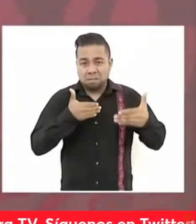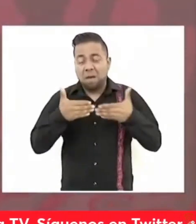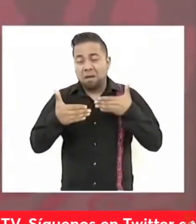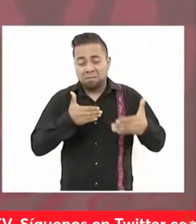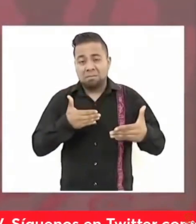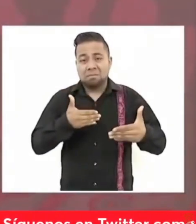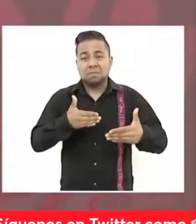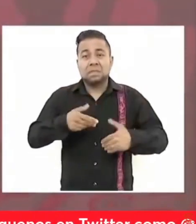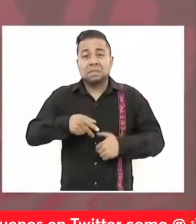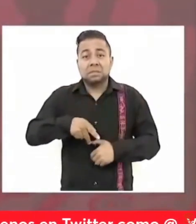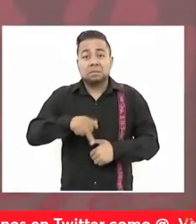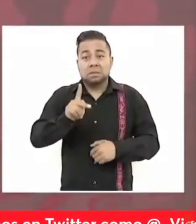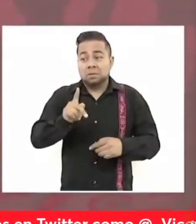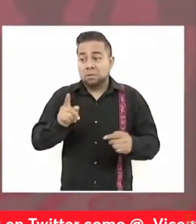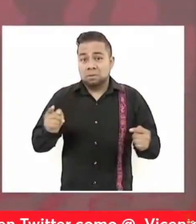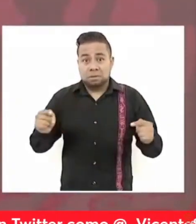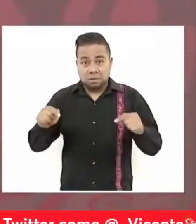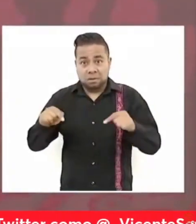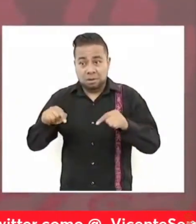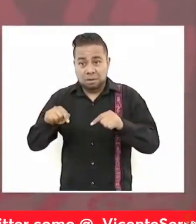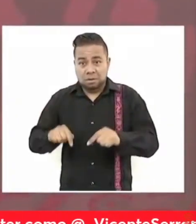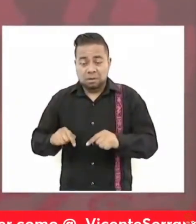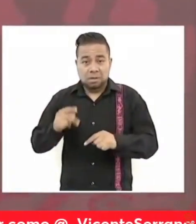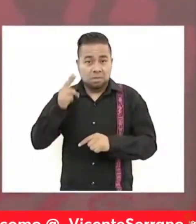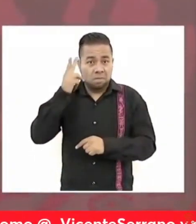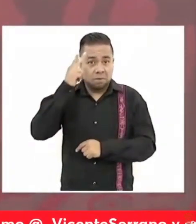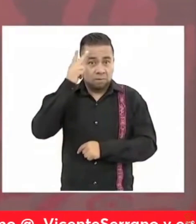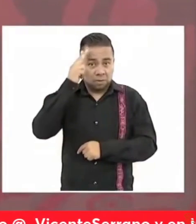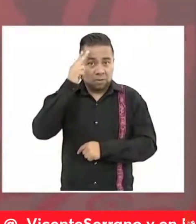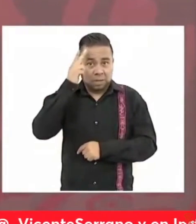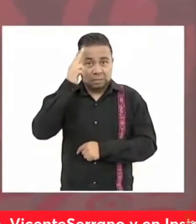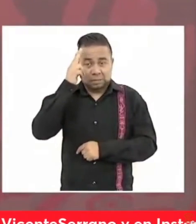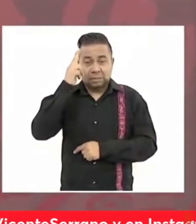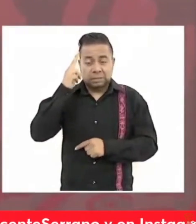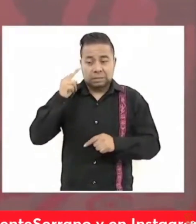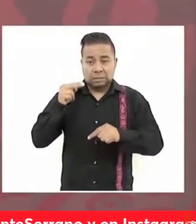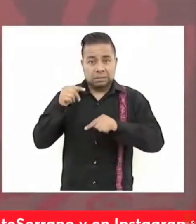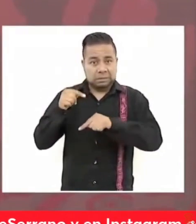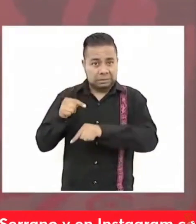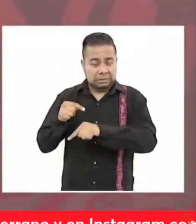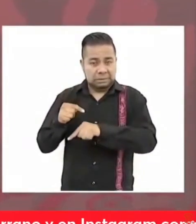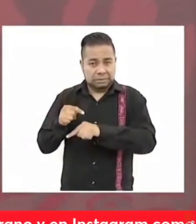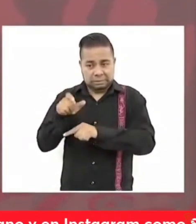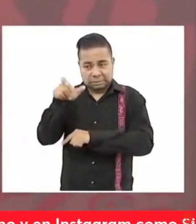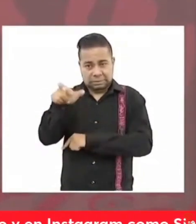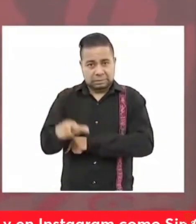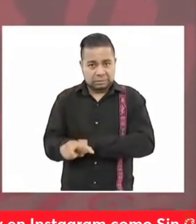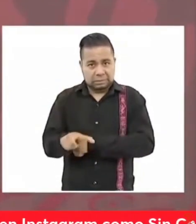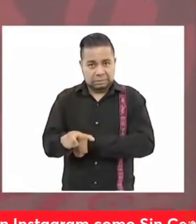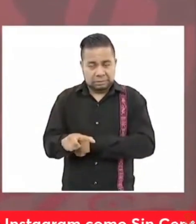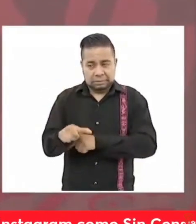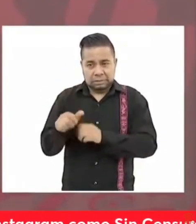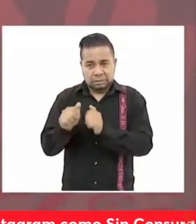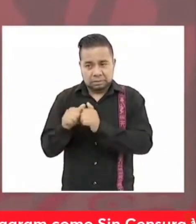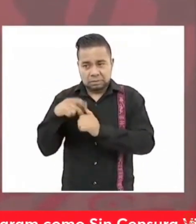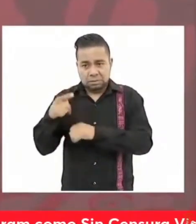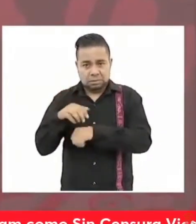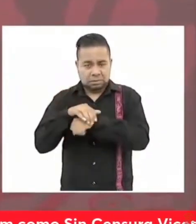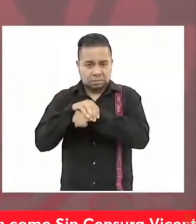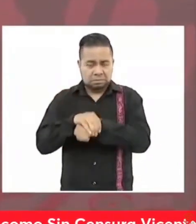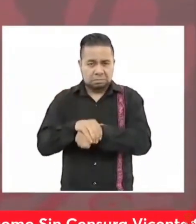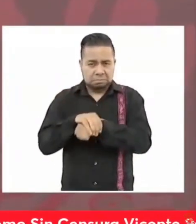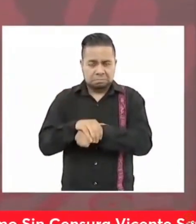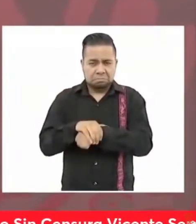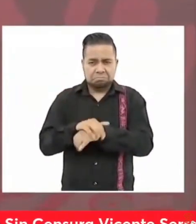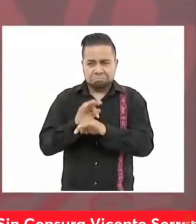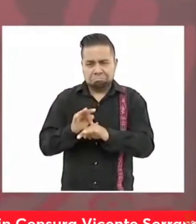pero aquí Porfirio Díaz, con su amigo contratista